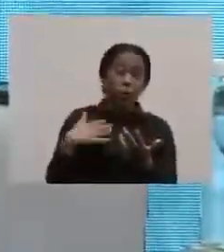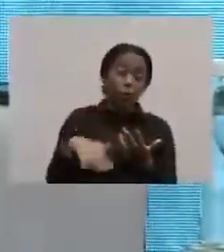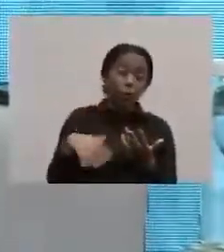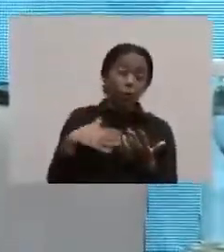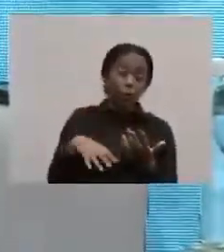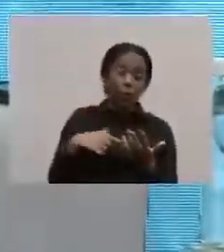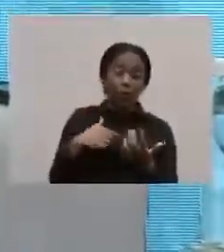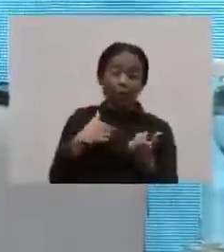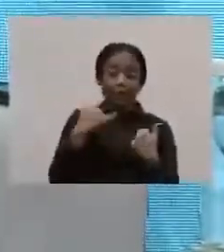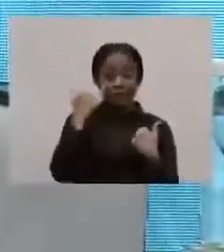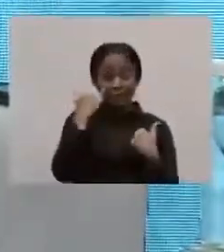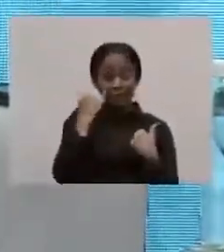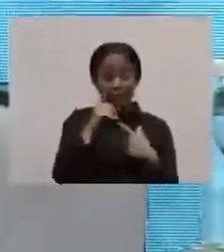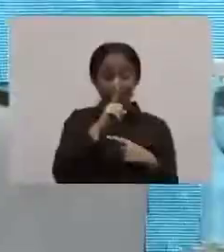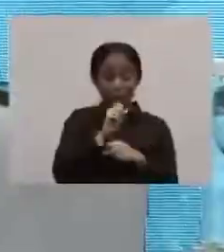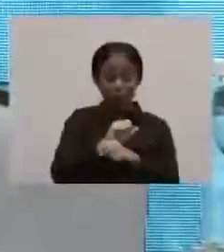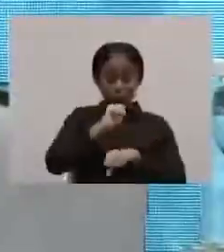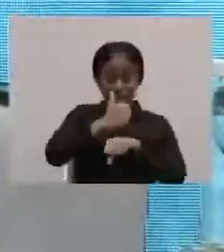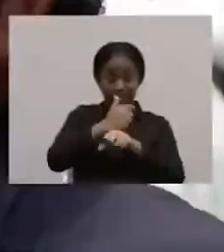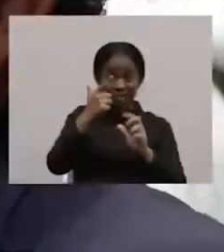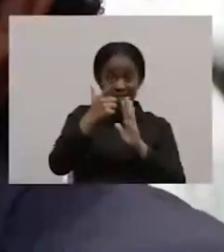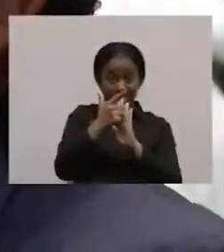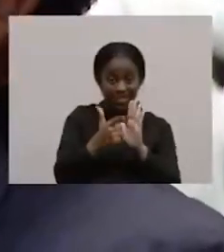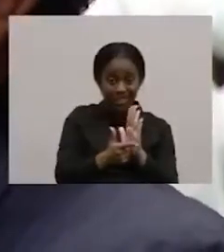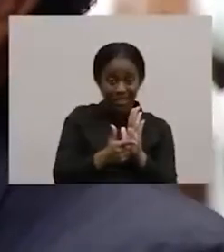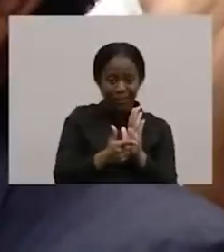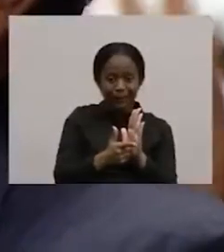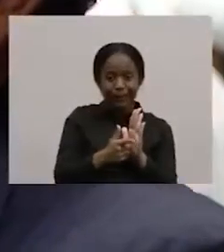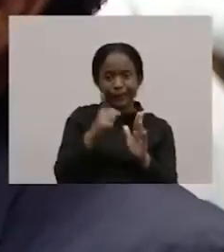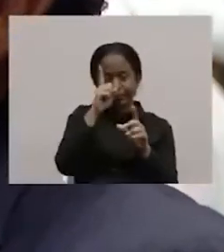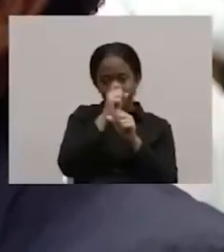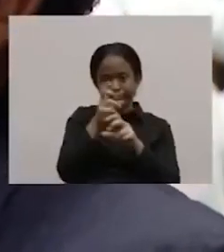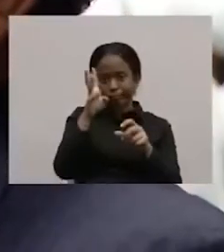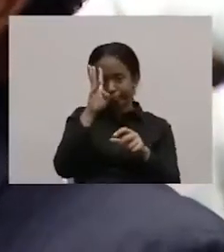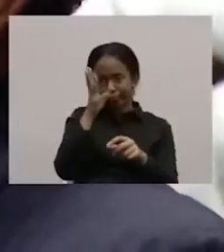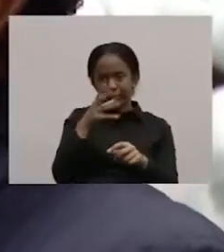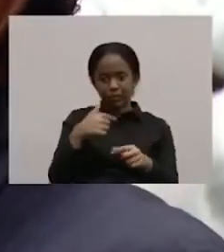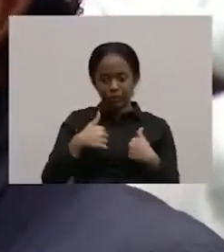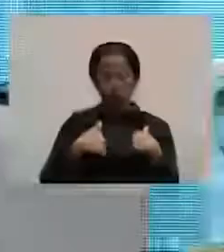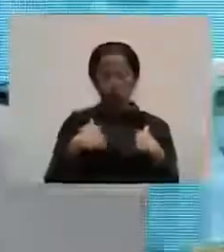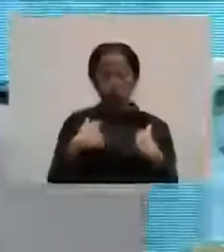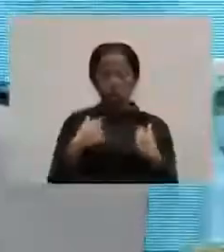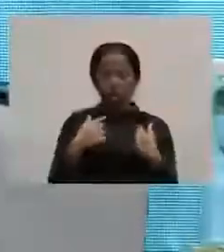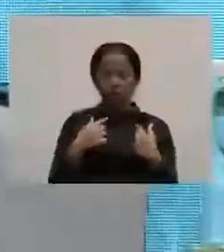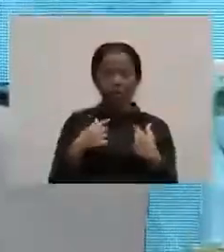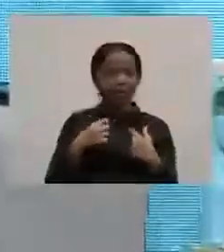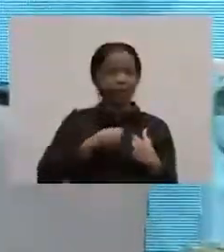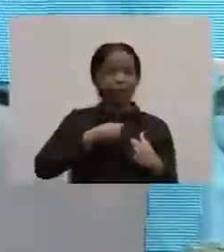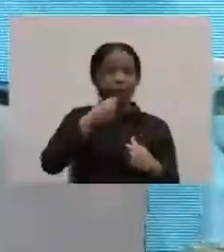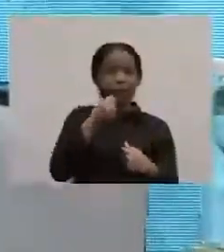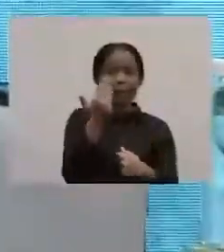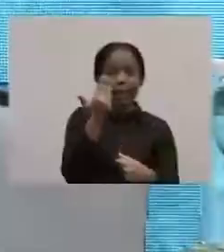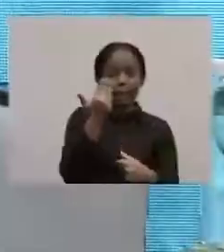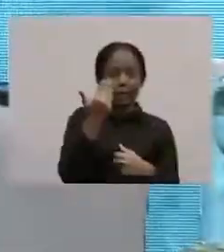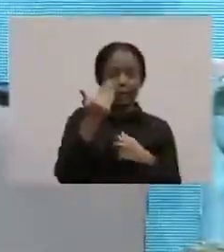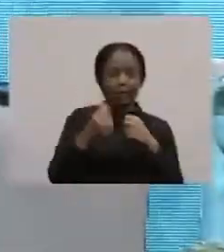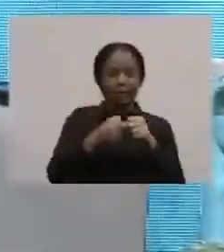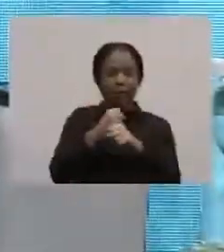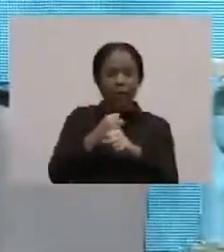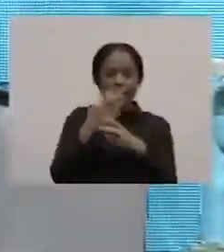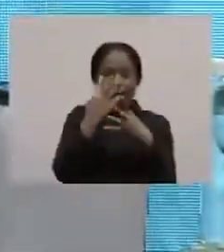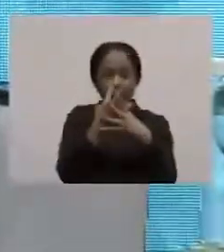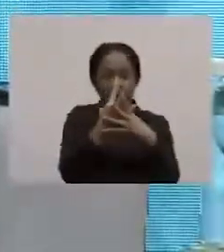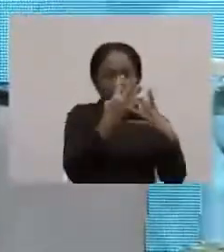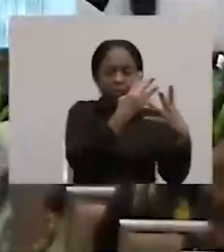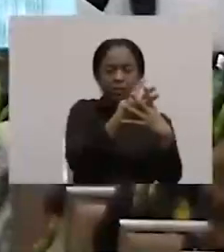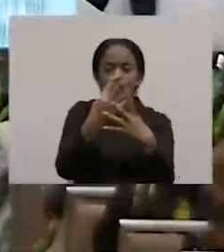Pregúntale a la esposa mía. Como a 15 cadenas perpetuas, porque uno, su mentirita uno. Está. El